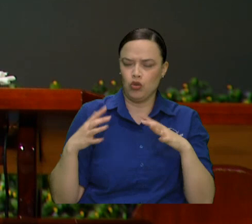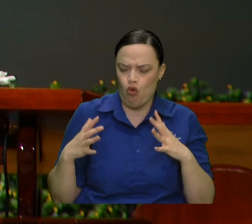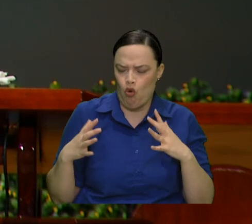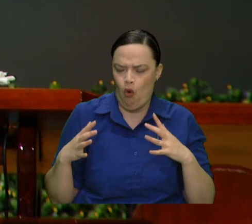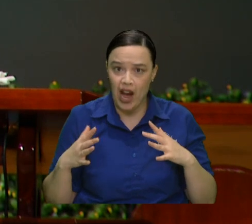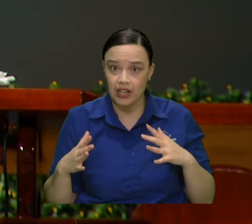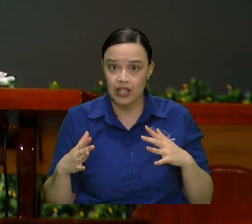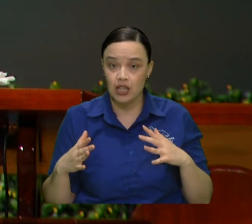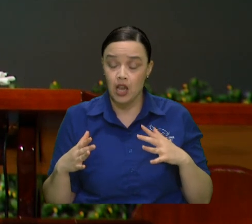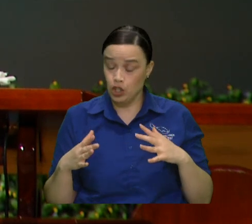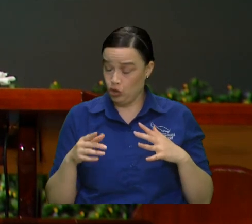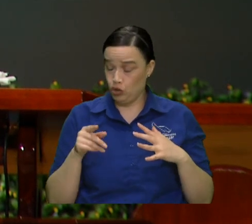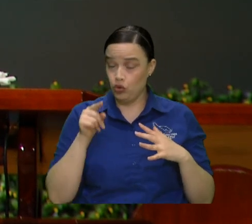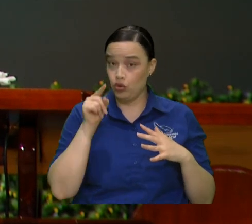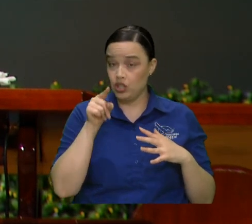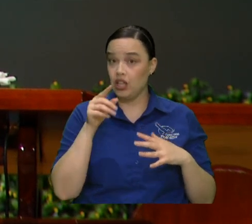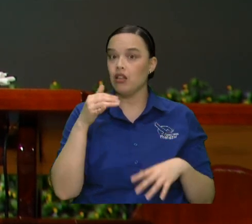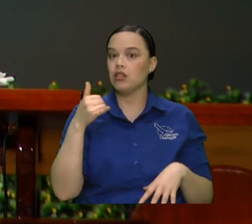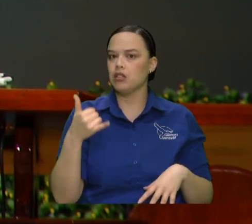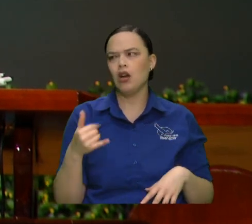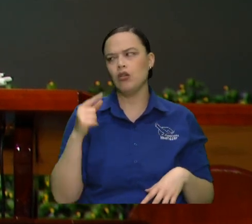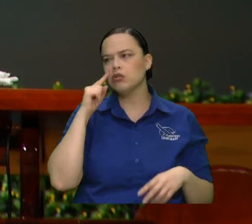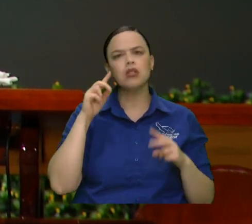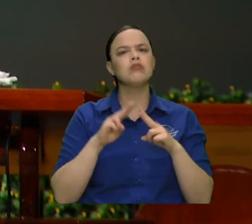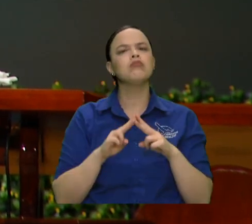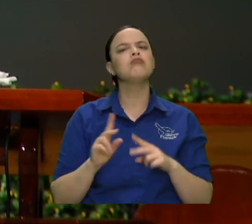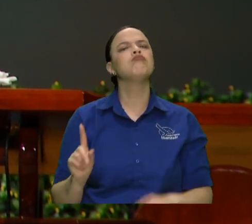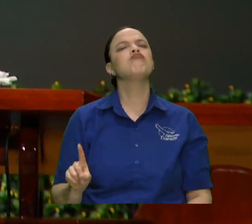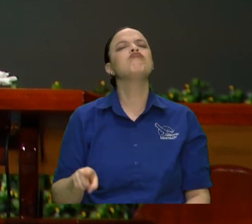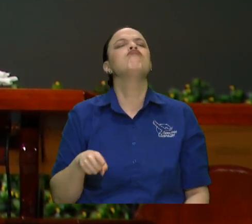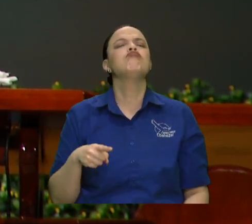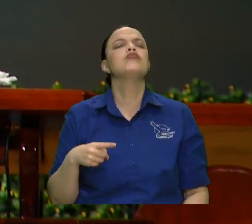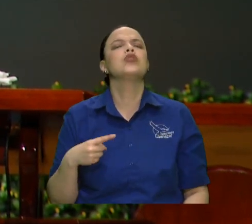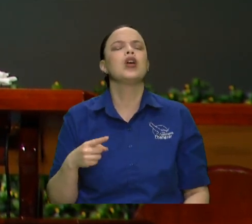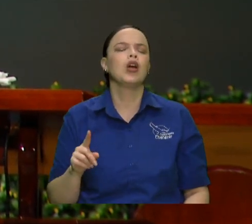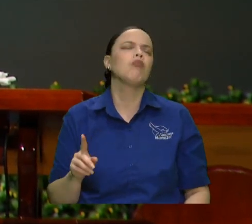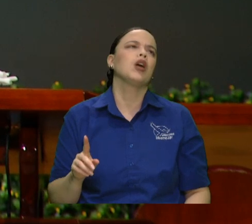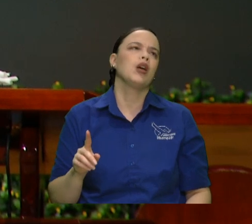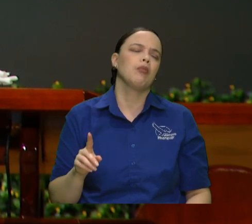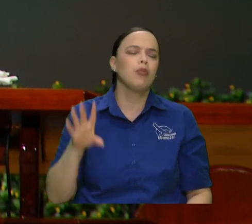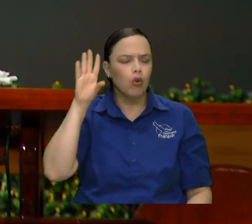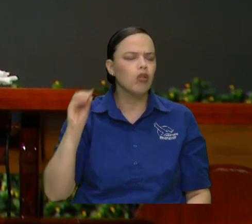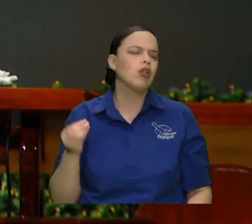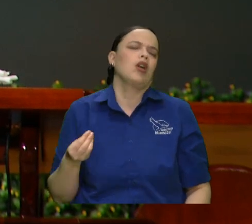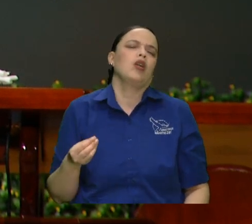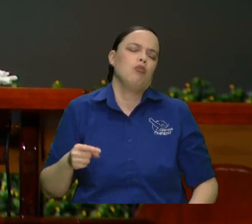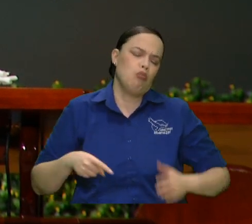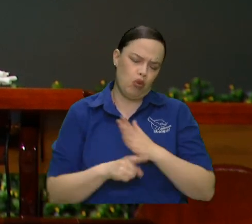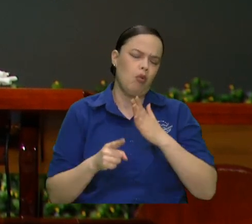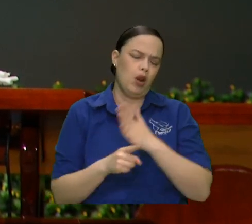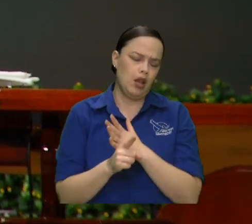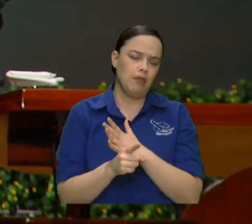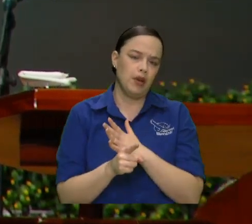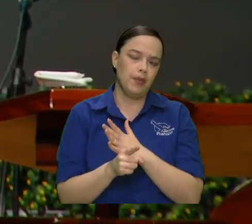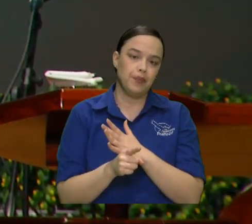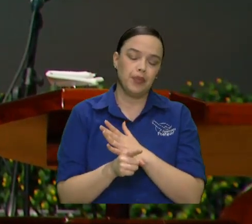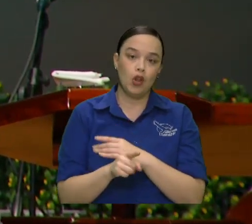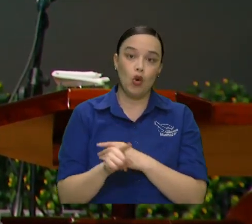conoce cuál es el problema ya sabe usted cómo los vence definitivamente estando cerca del